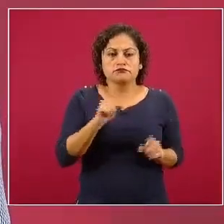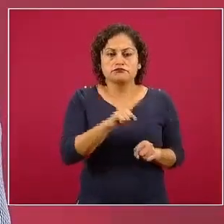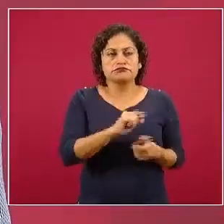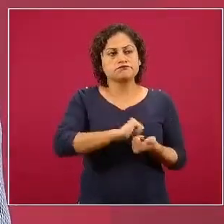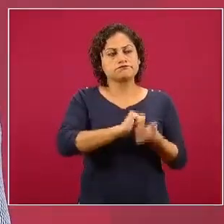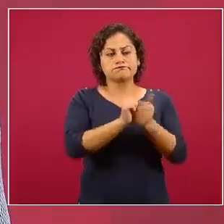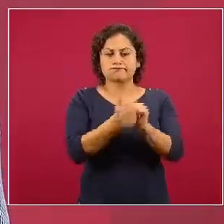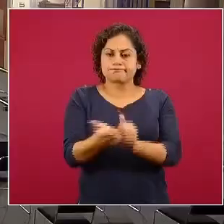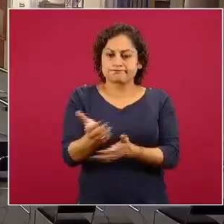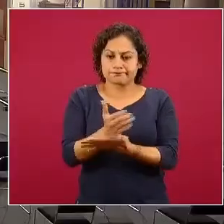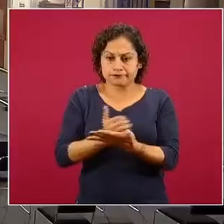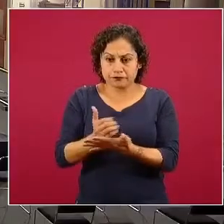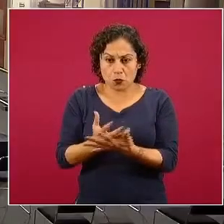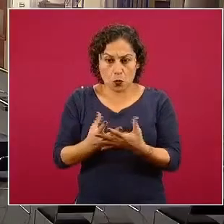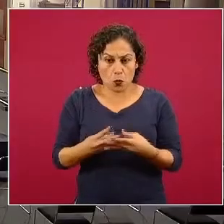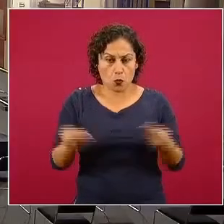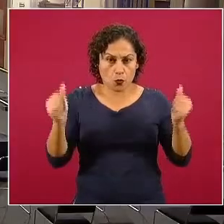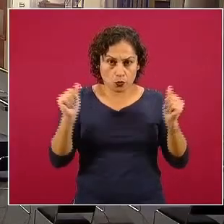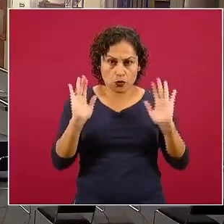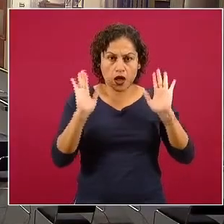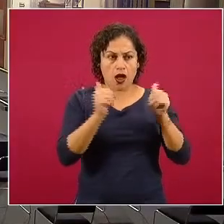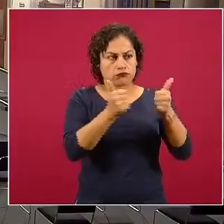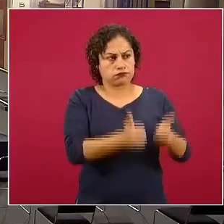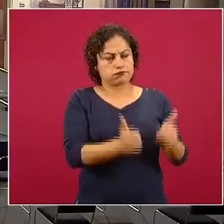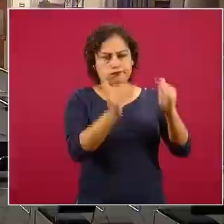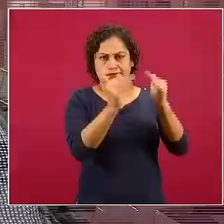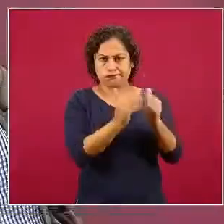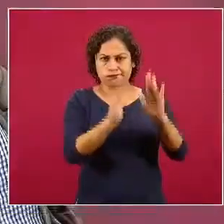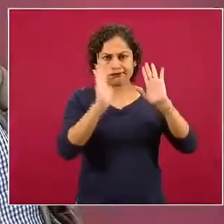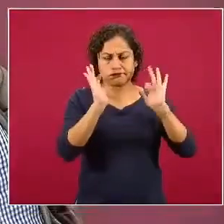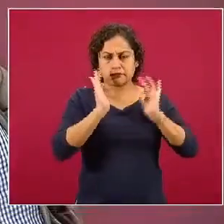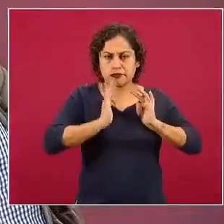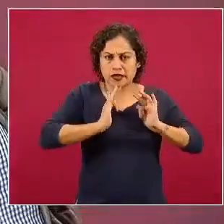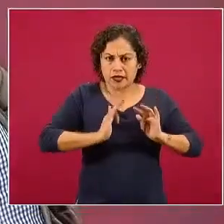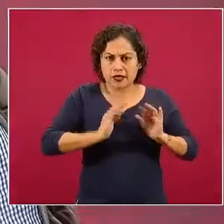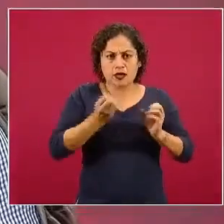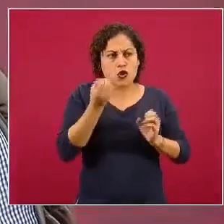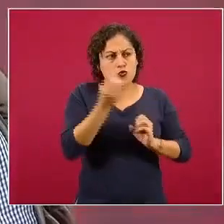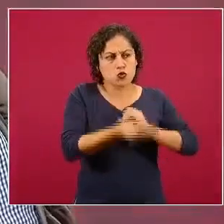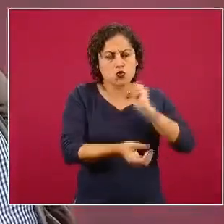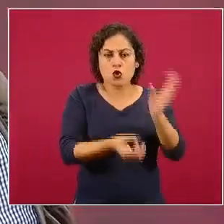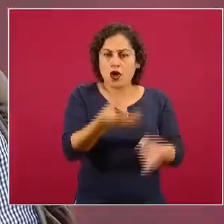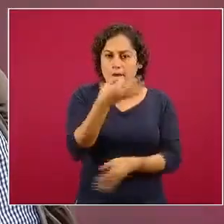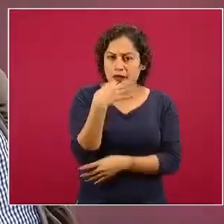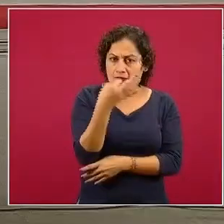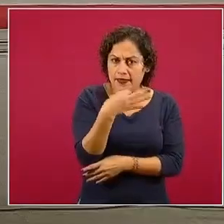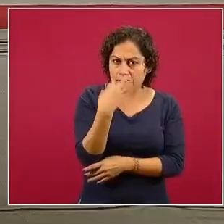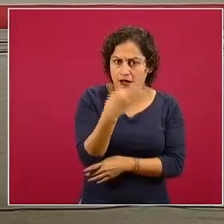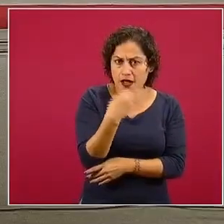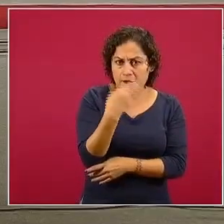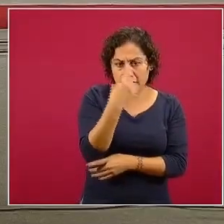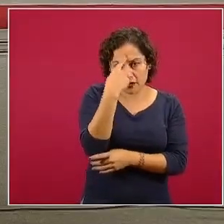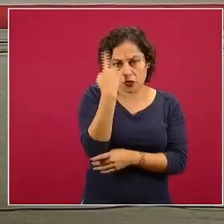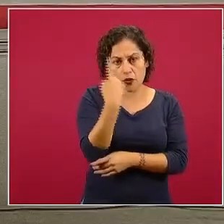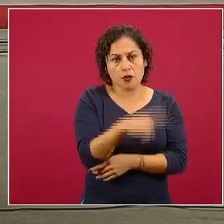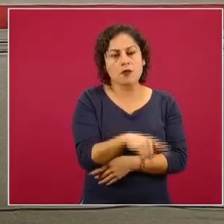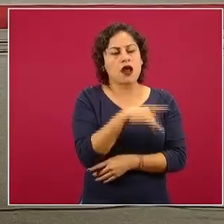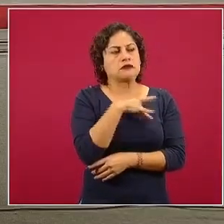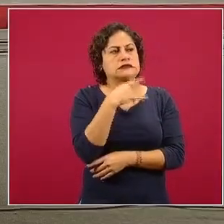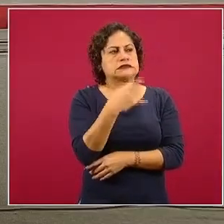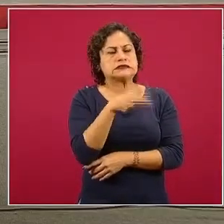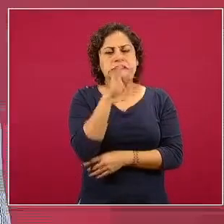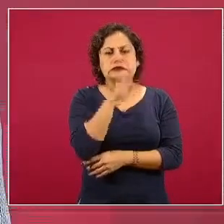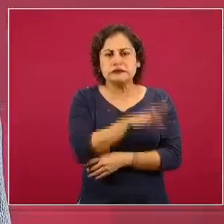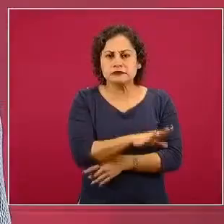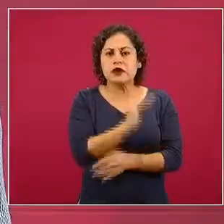recuperarse de la enfermedad en su domicilio, con muchas veces medicamentos solamente sintomático, pero también